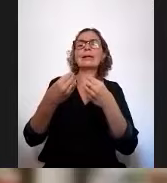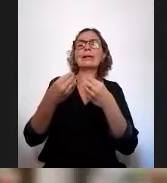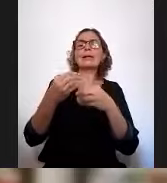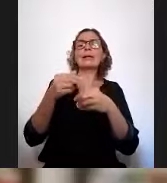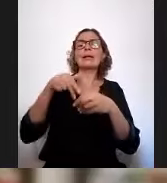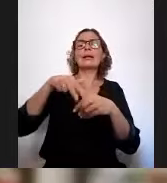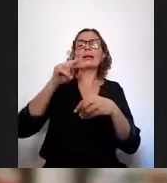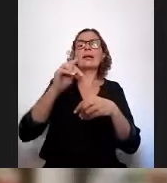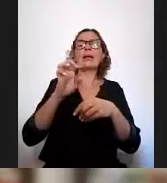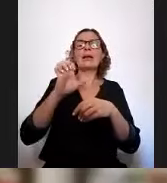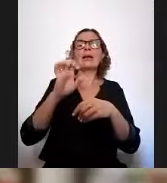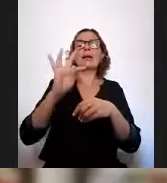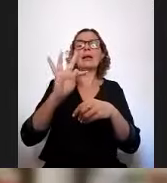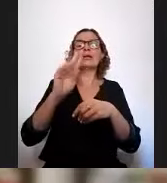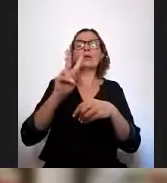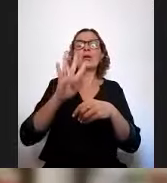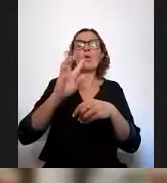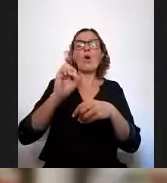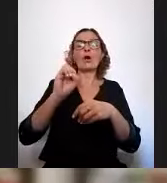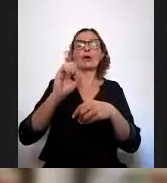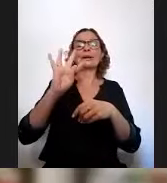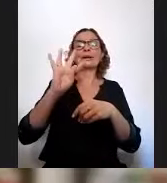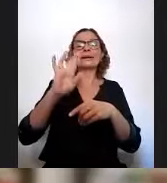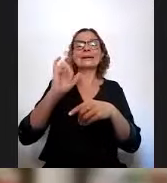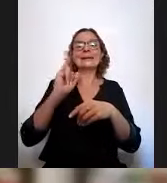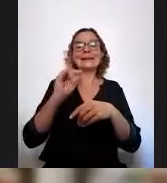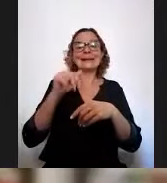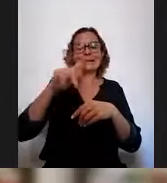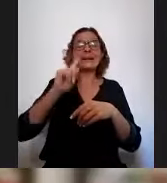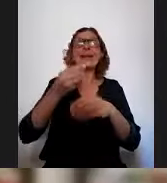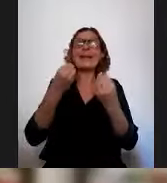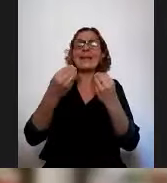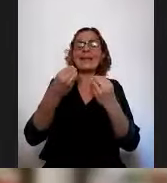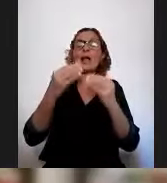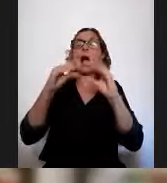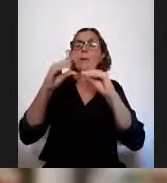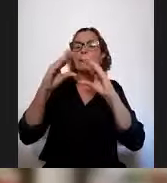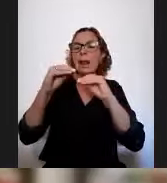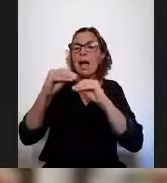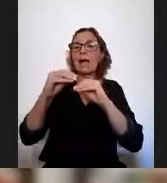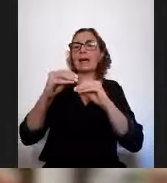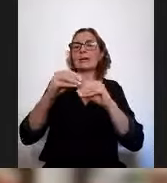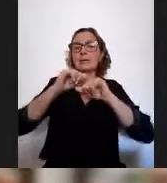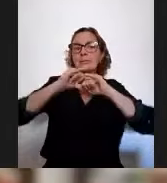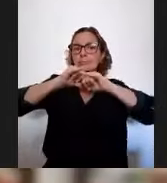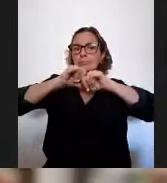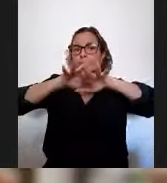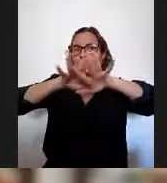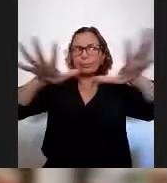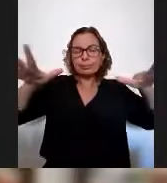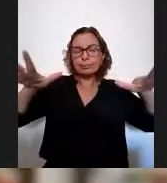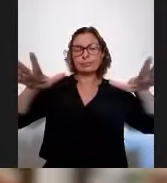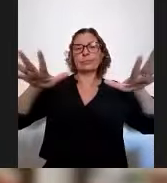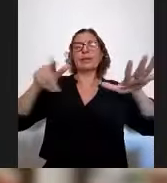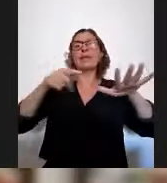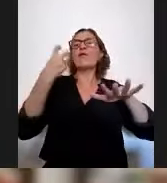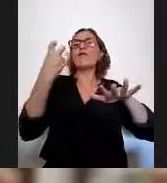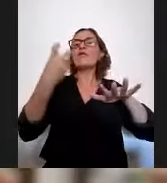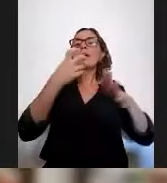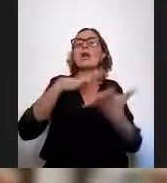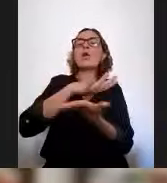Es hablar, es acercarme, extender las redes. Busquemos espacios